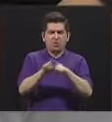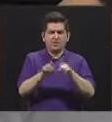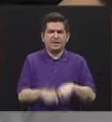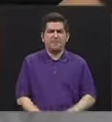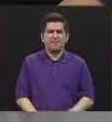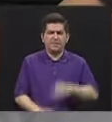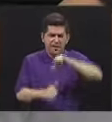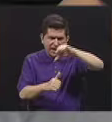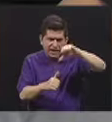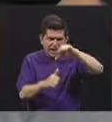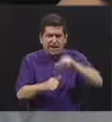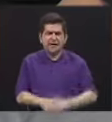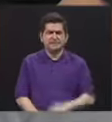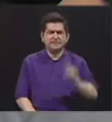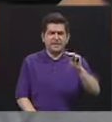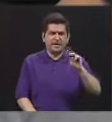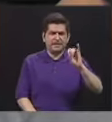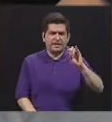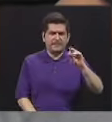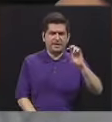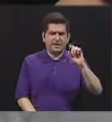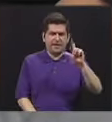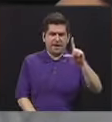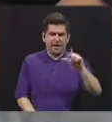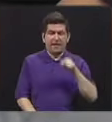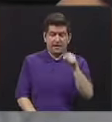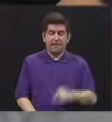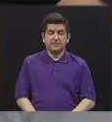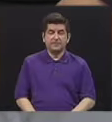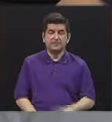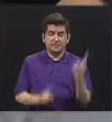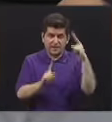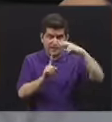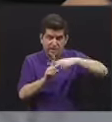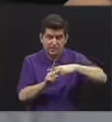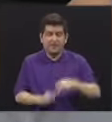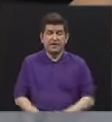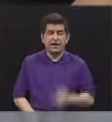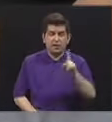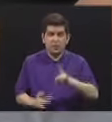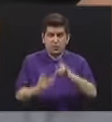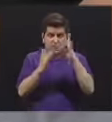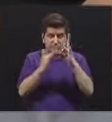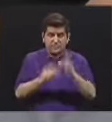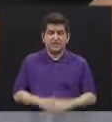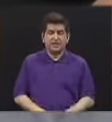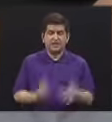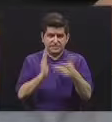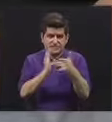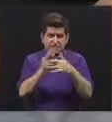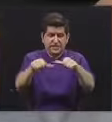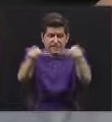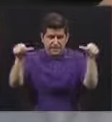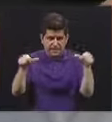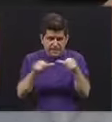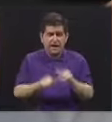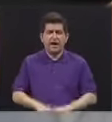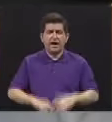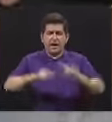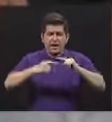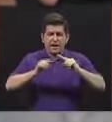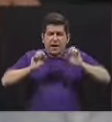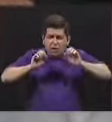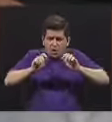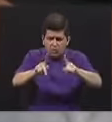o aceite mineral o aceite menen el automasaje es una técnica aplicada por un fisioterapeuta se puede aplicar en aquellas